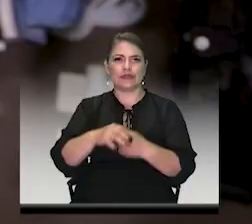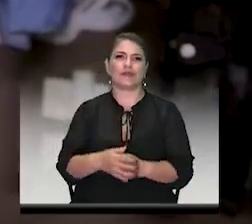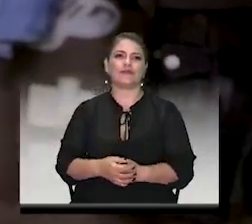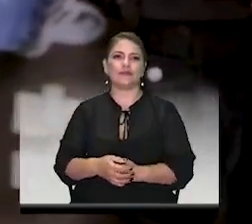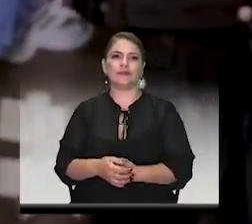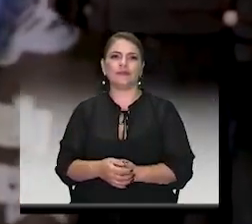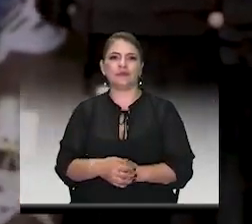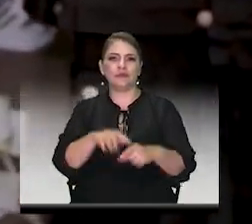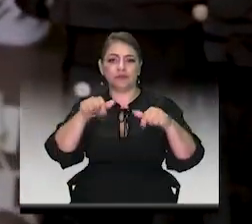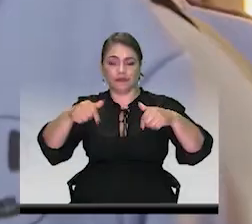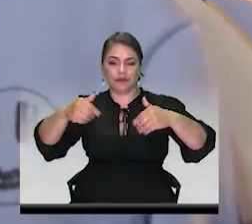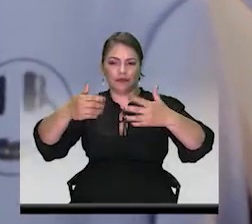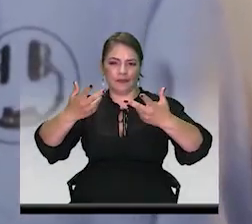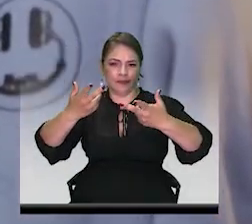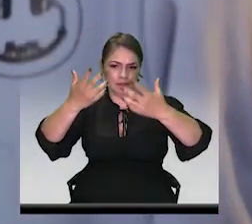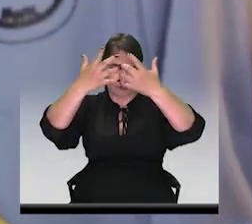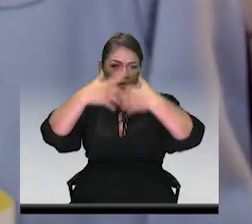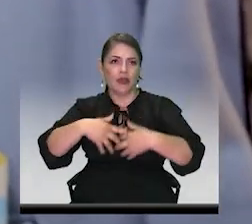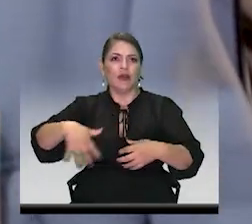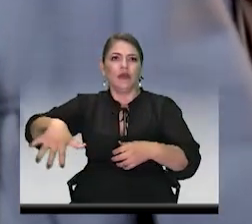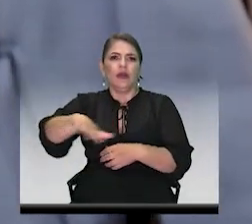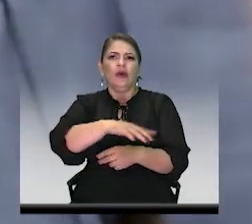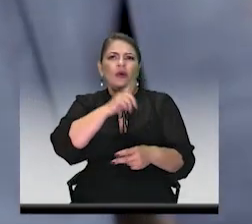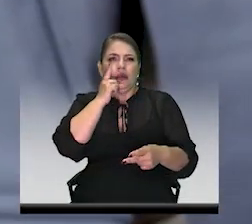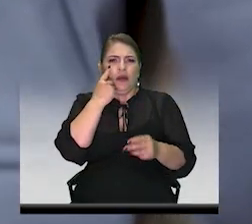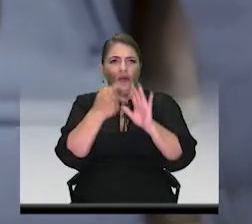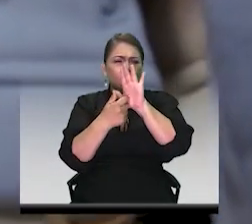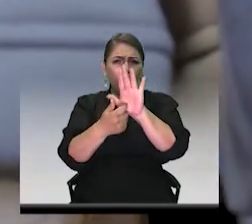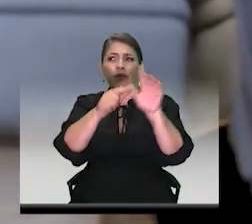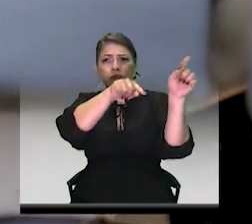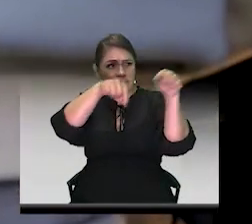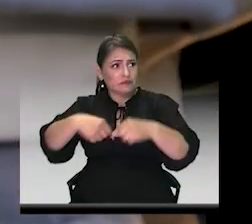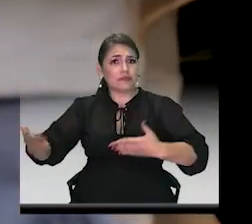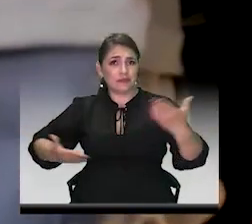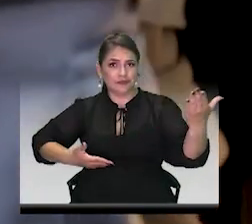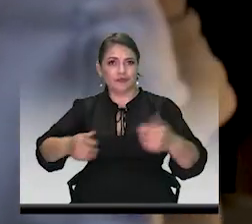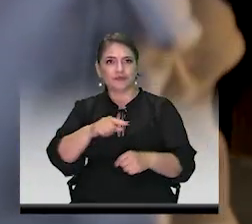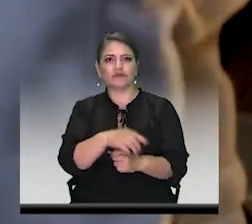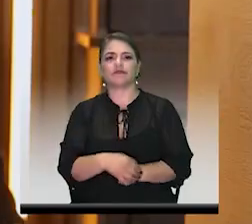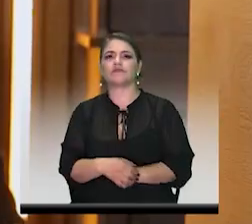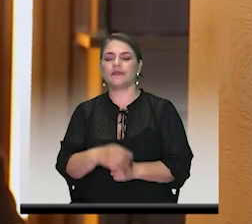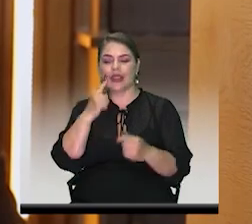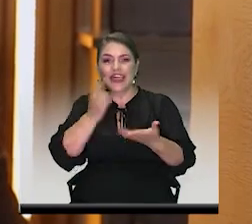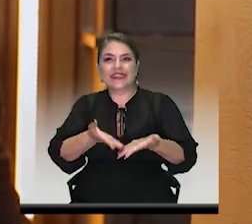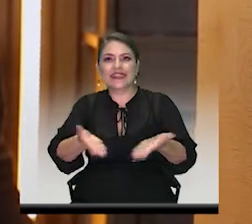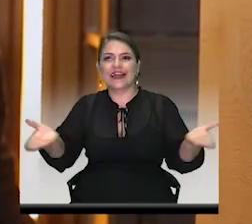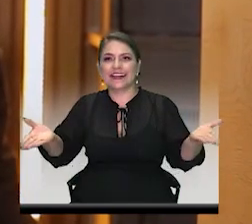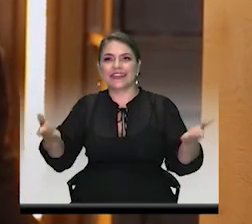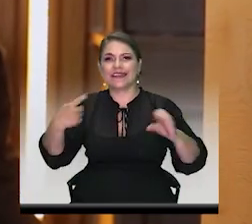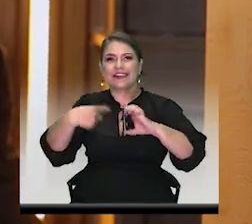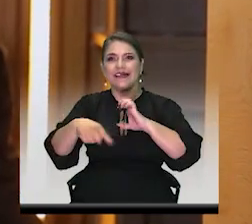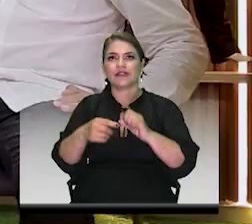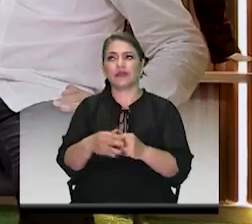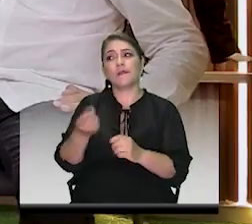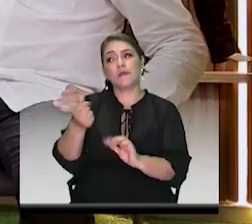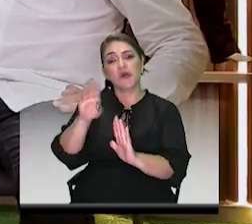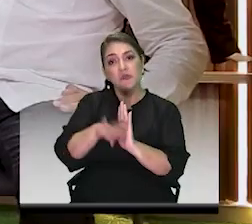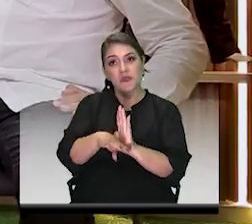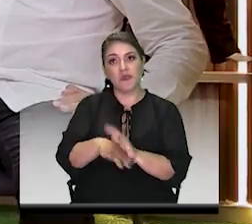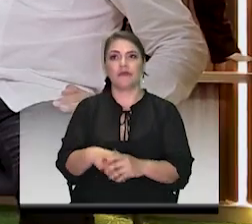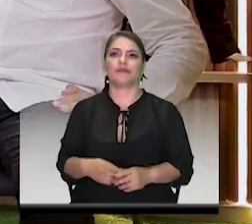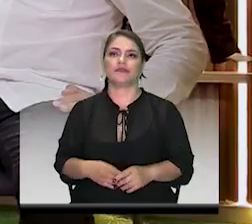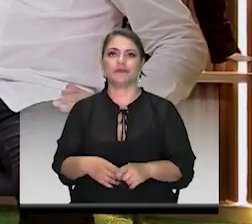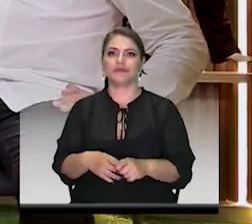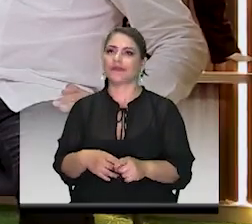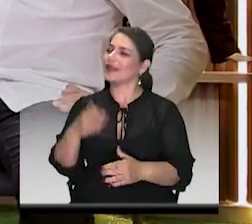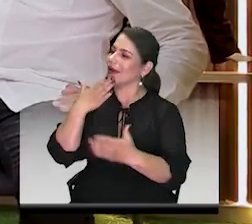físico podemos atender todo tipo de público. Aquí encuentras variedad de tallas, diseños y a unos muy buenos precios. Gerente, muchísimas